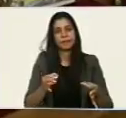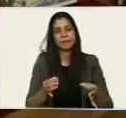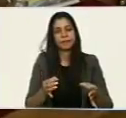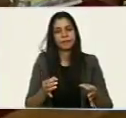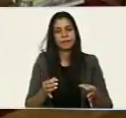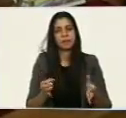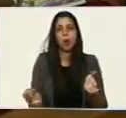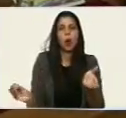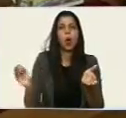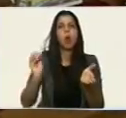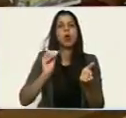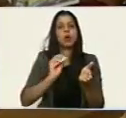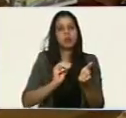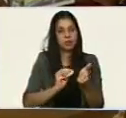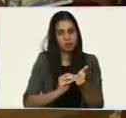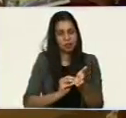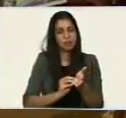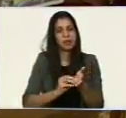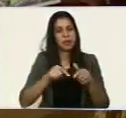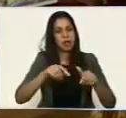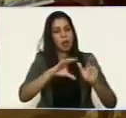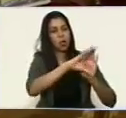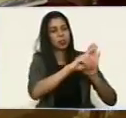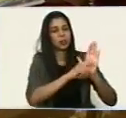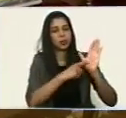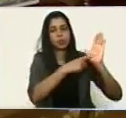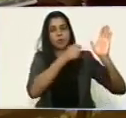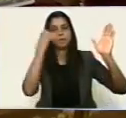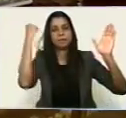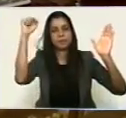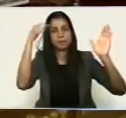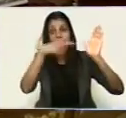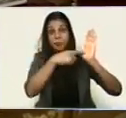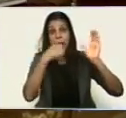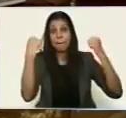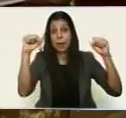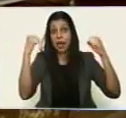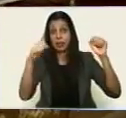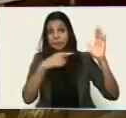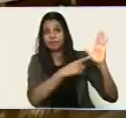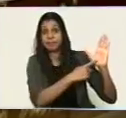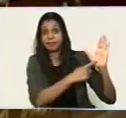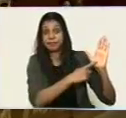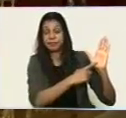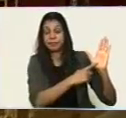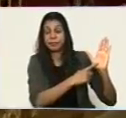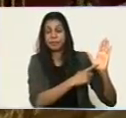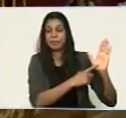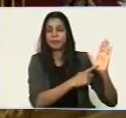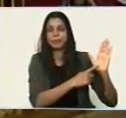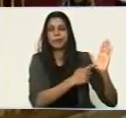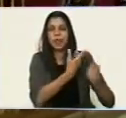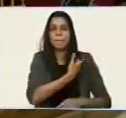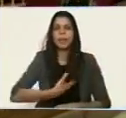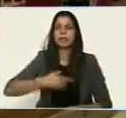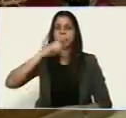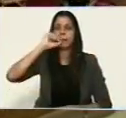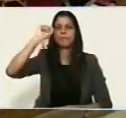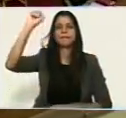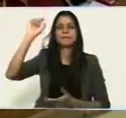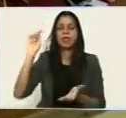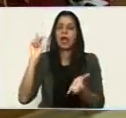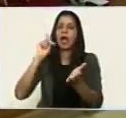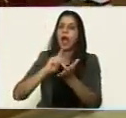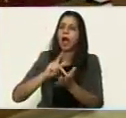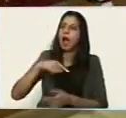Y se volvió a utilizar esta constitución. Y el compañero presidente, desde que llegó a la presidencia, ha hablado